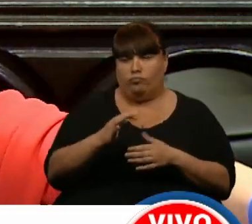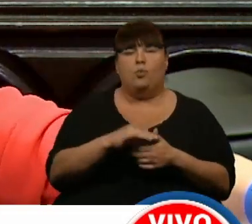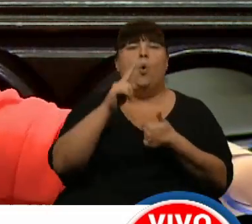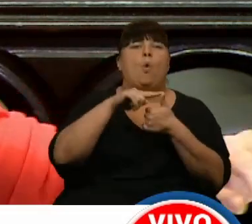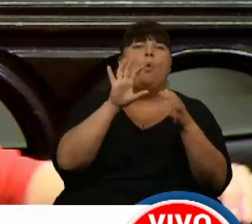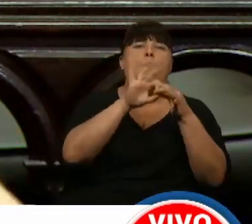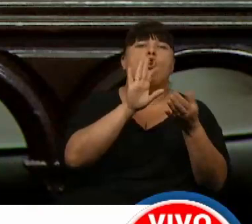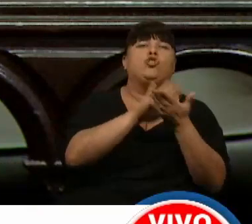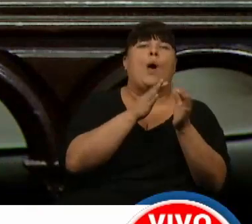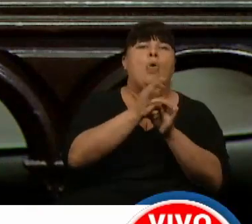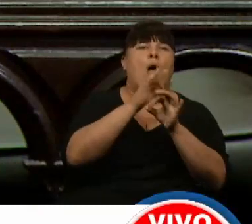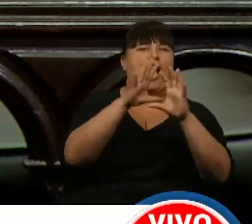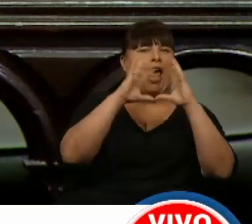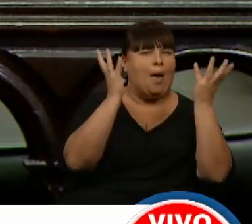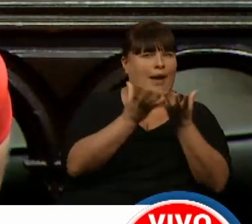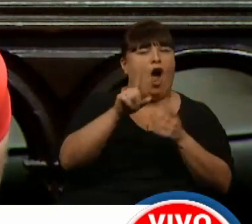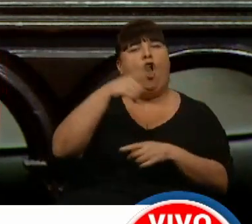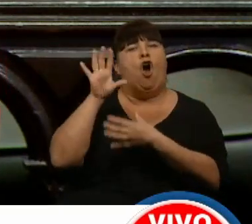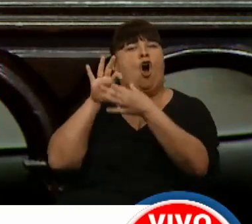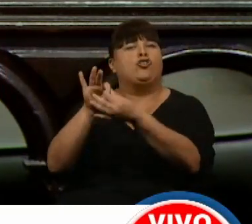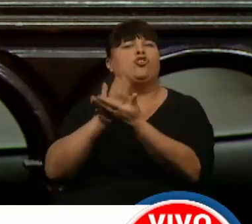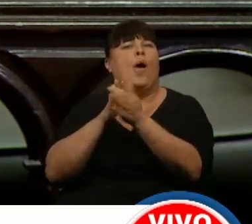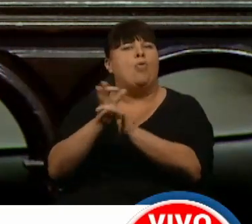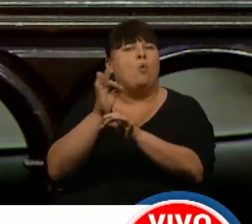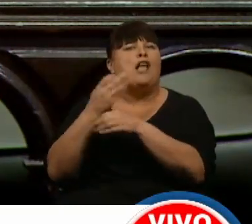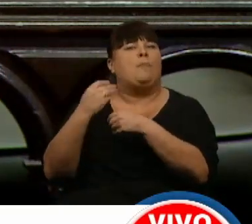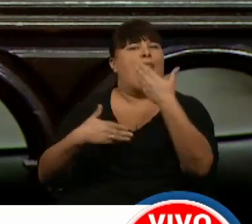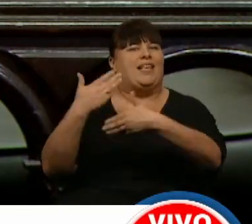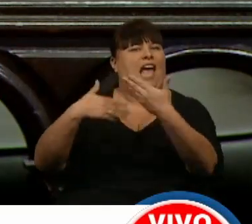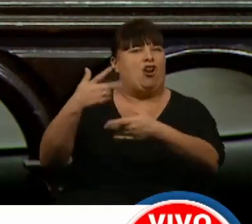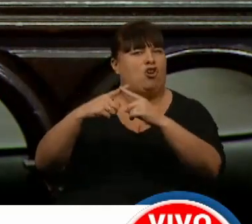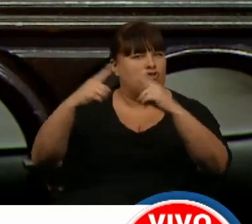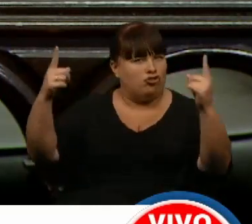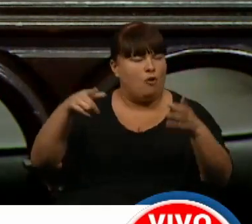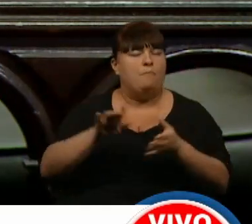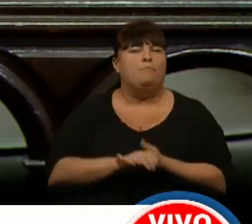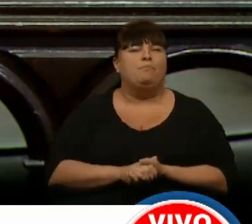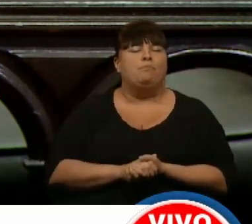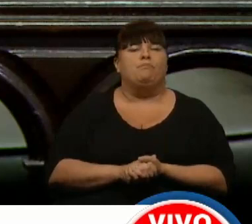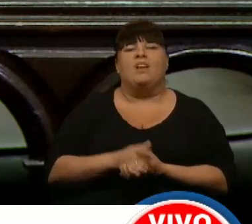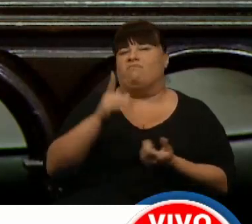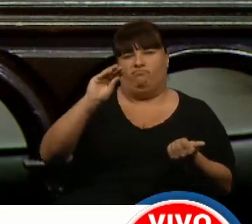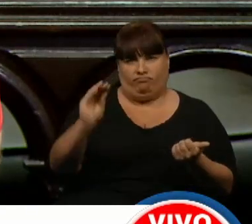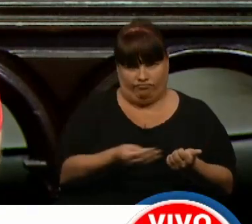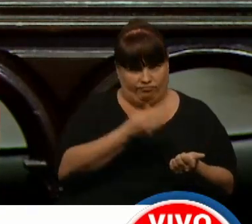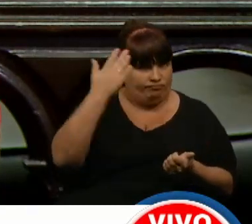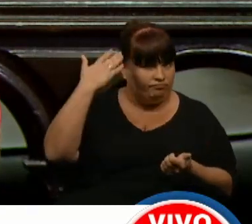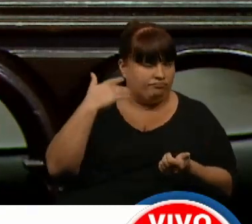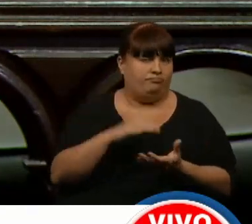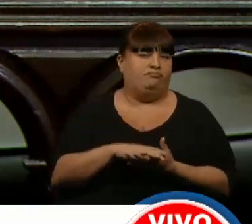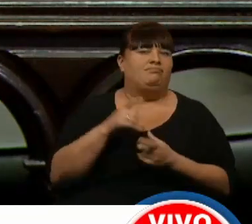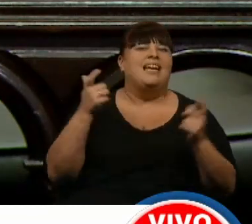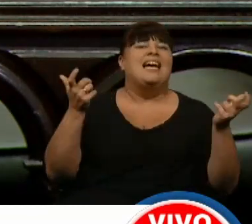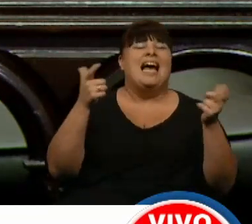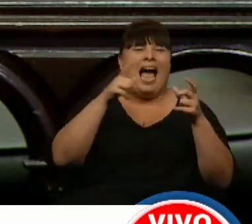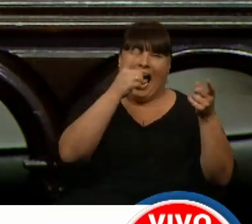uno vinculado a la educación ambiental y otro vinculado a la educación para el desarrollo sostenible, que no logramos traer